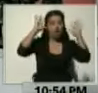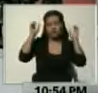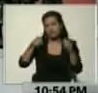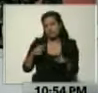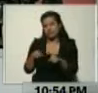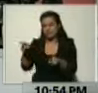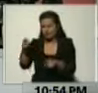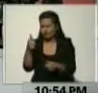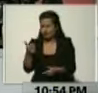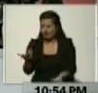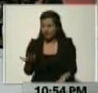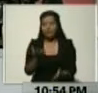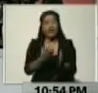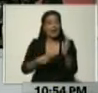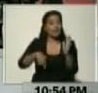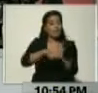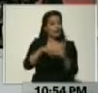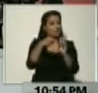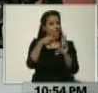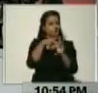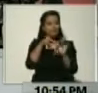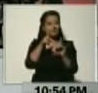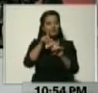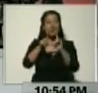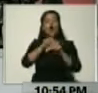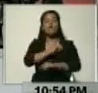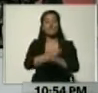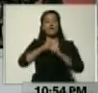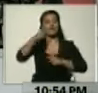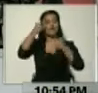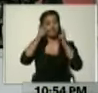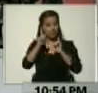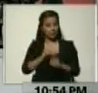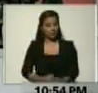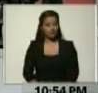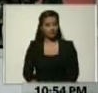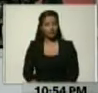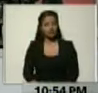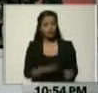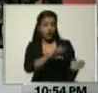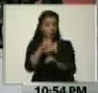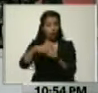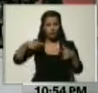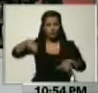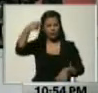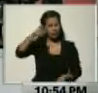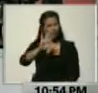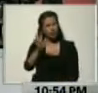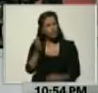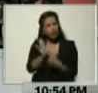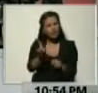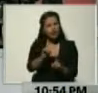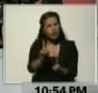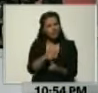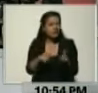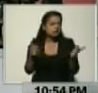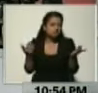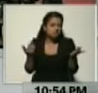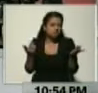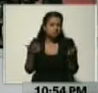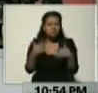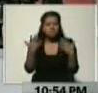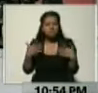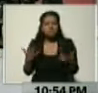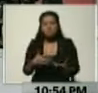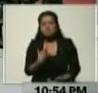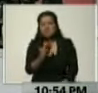Controlarte, pues. Repito, numeral abril de fuerza chavista. Ahí tenemos otro video. Yo no iba a sacar nada de esto, en verdad, ¿no?